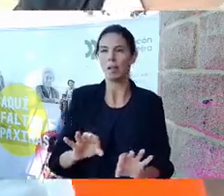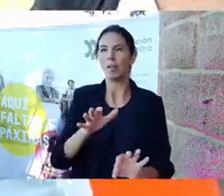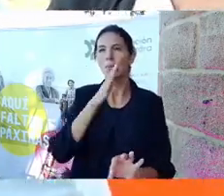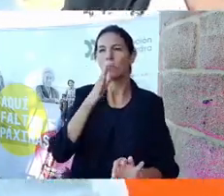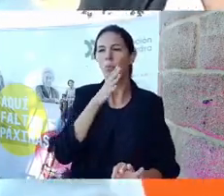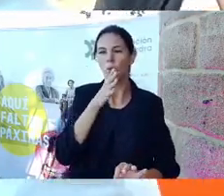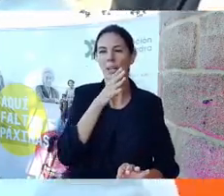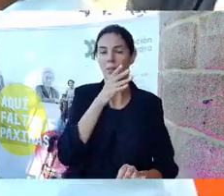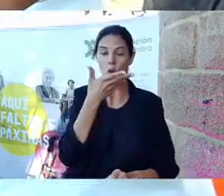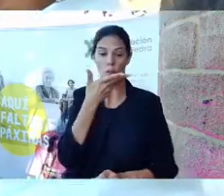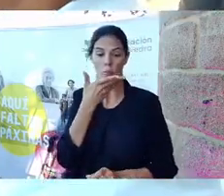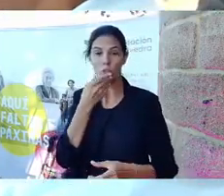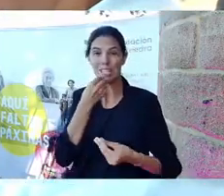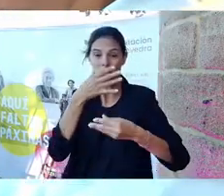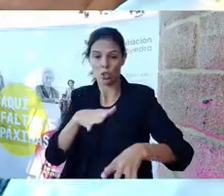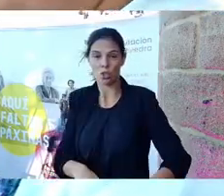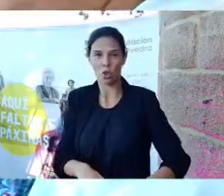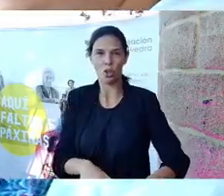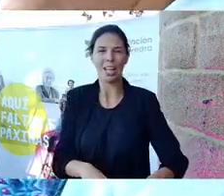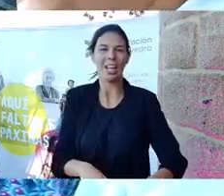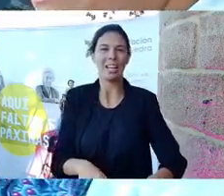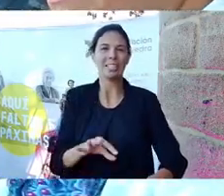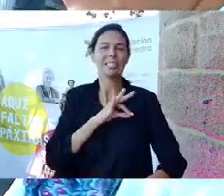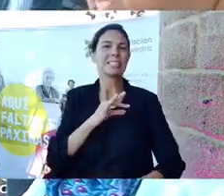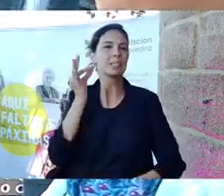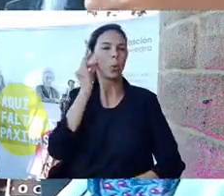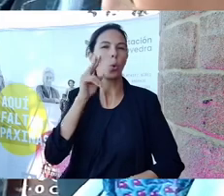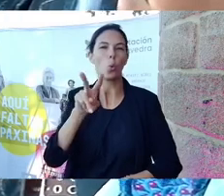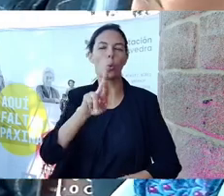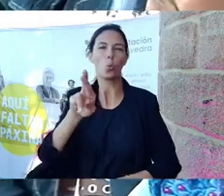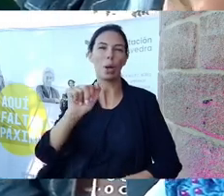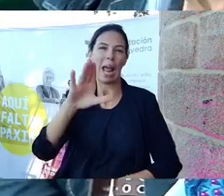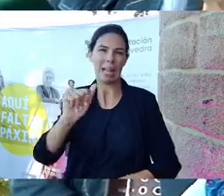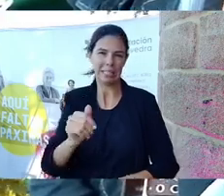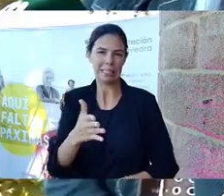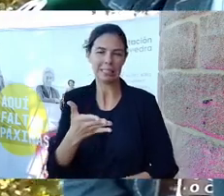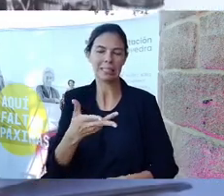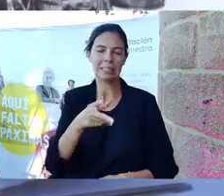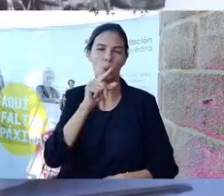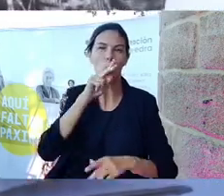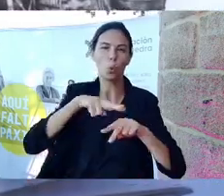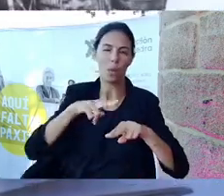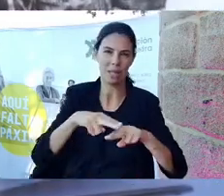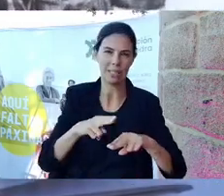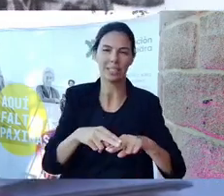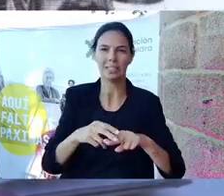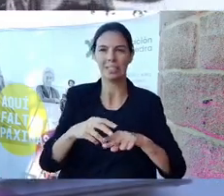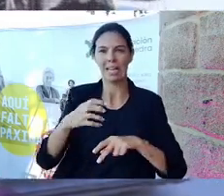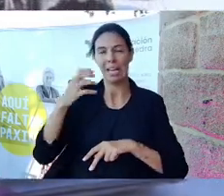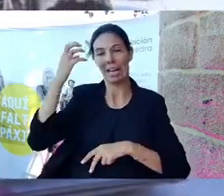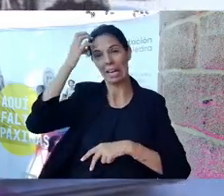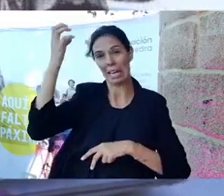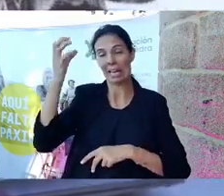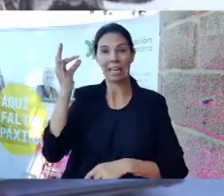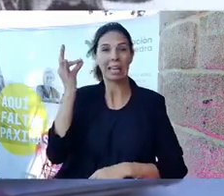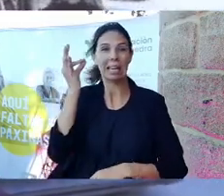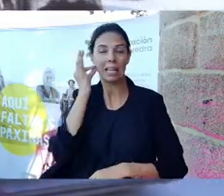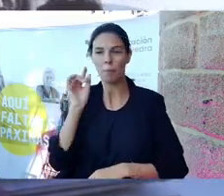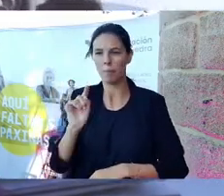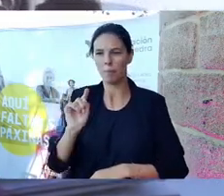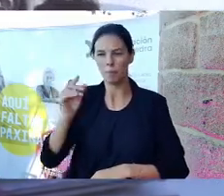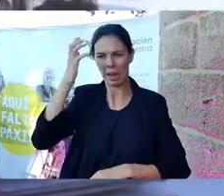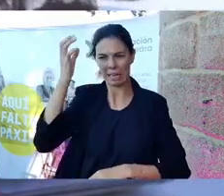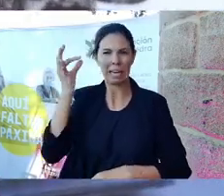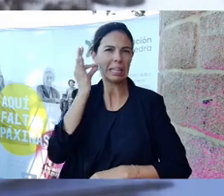moi especial porque temos, coñeceremos a historia de doña Urraca, esa raíña, non?